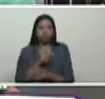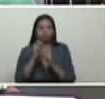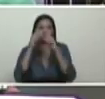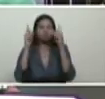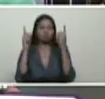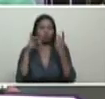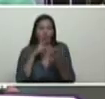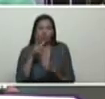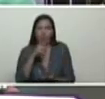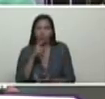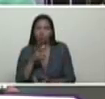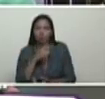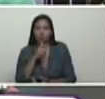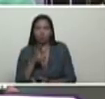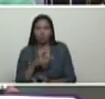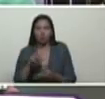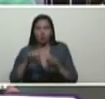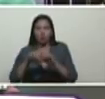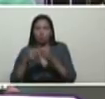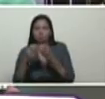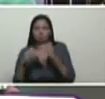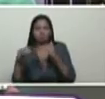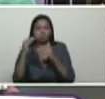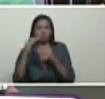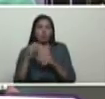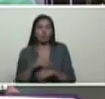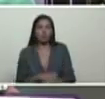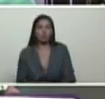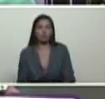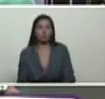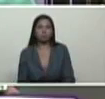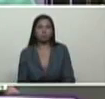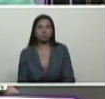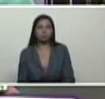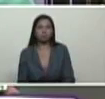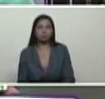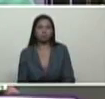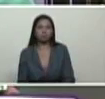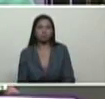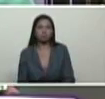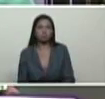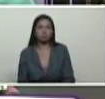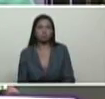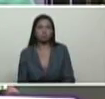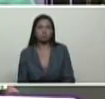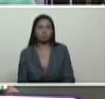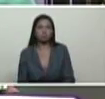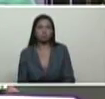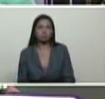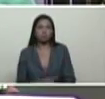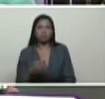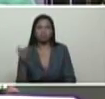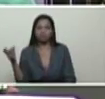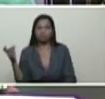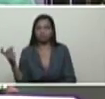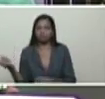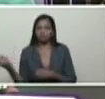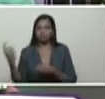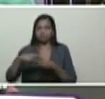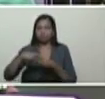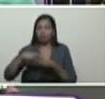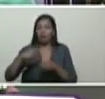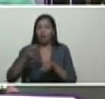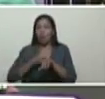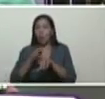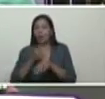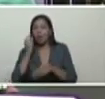impresionante. Rompió los récords de abandono y llegó la almiranta. Y